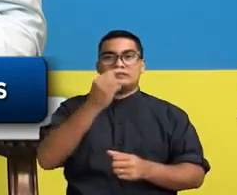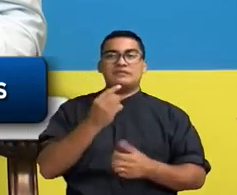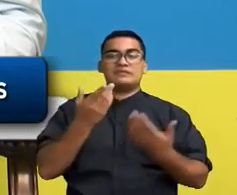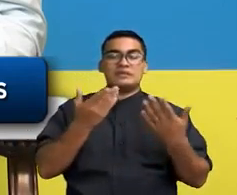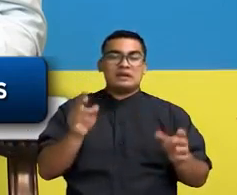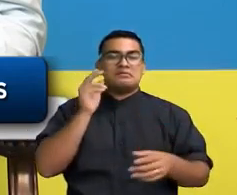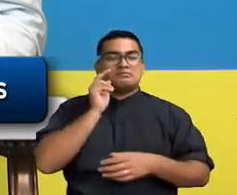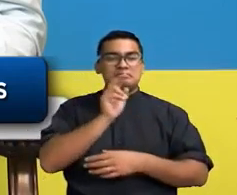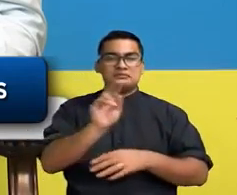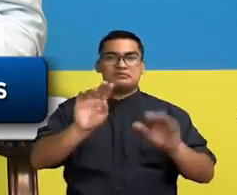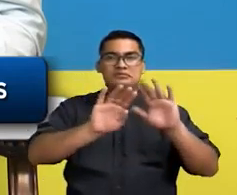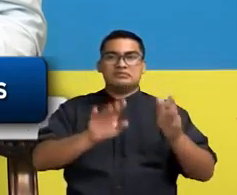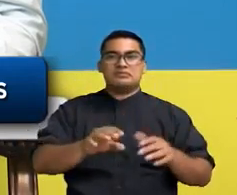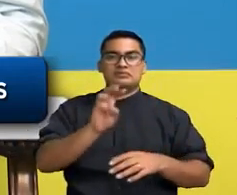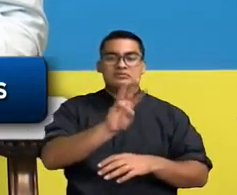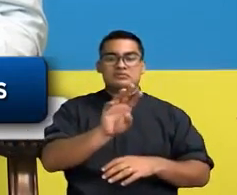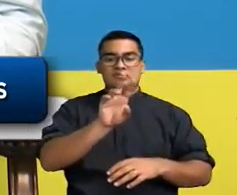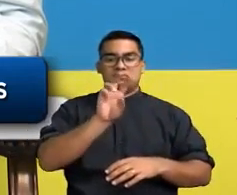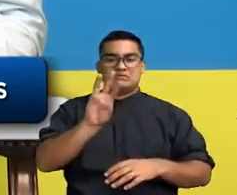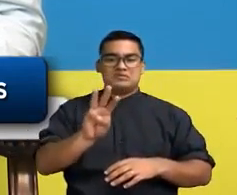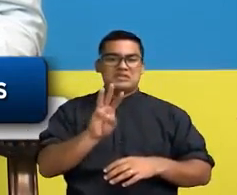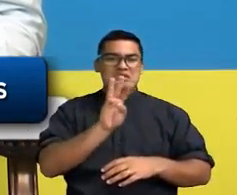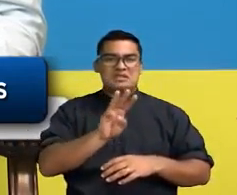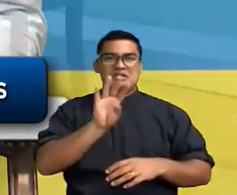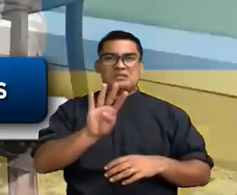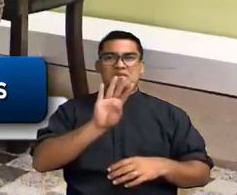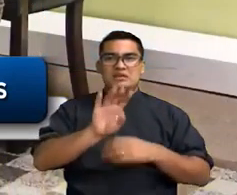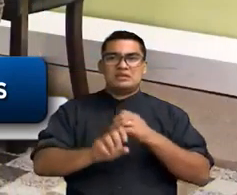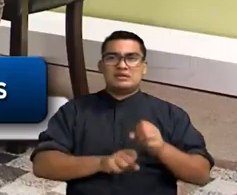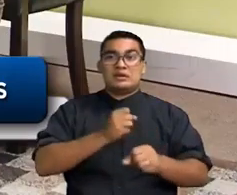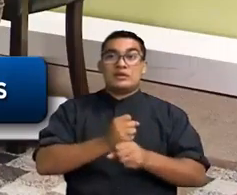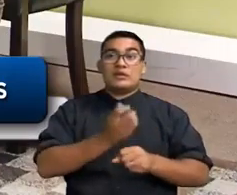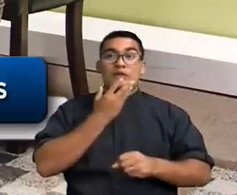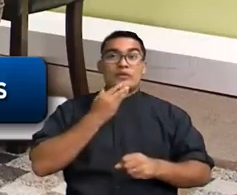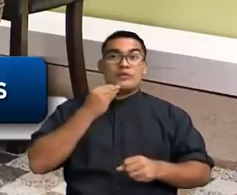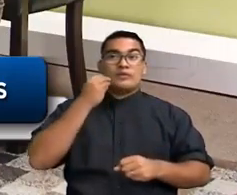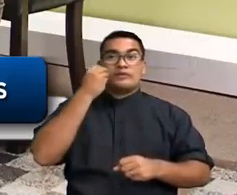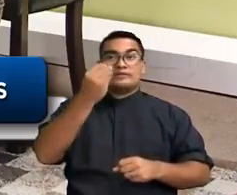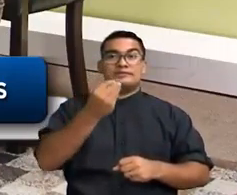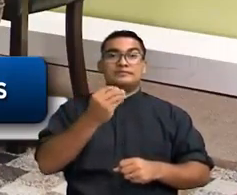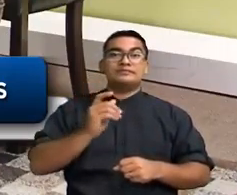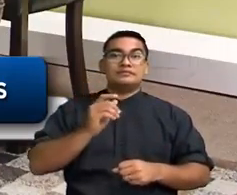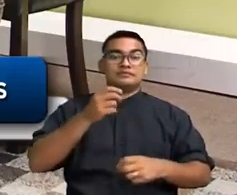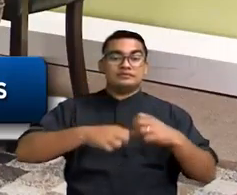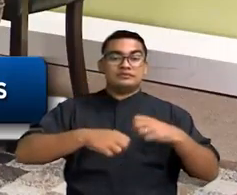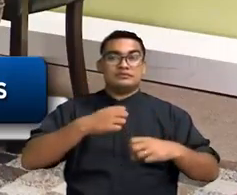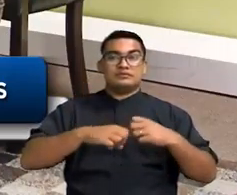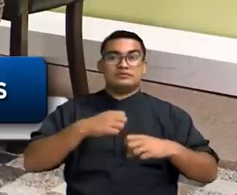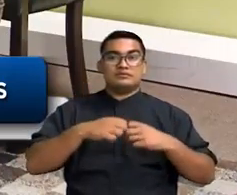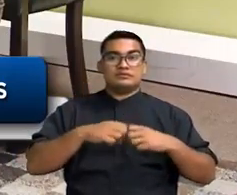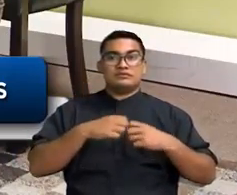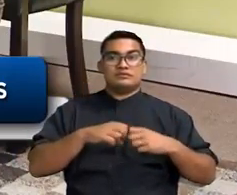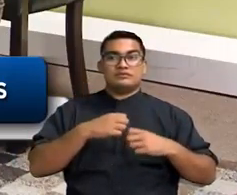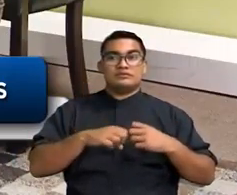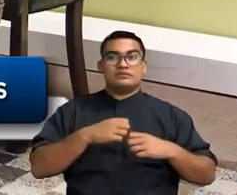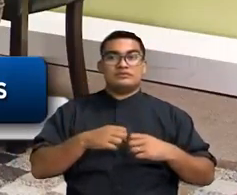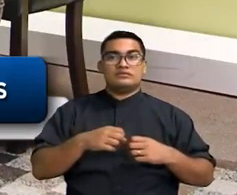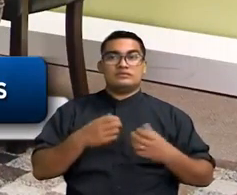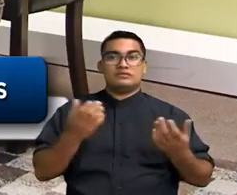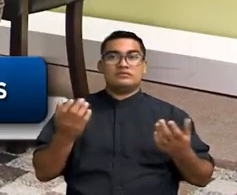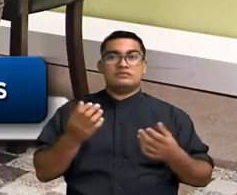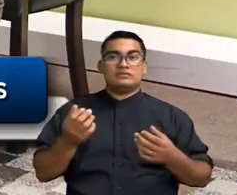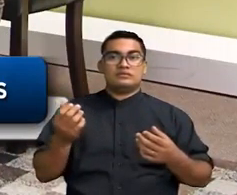señoras de 33, 34 años. Ya. Señoras tan jóvenes todavía. Sí, con enfermedades, roturas del